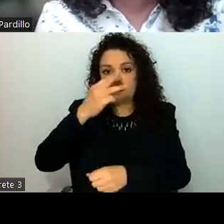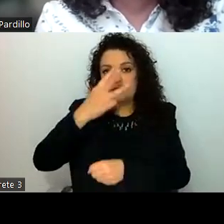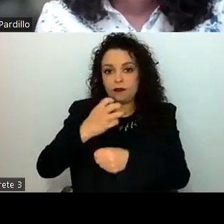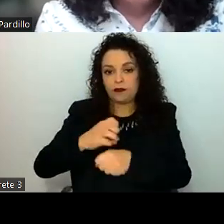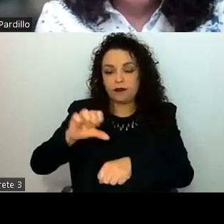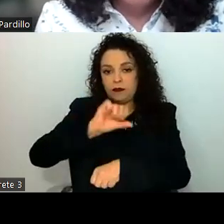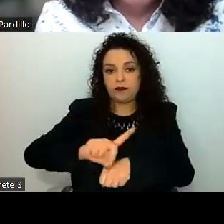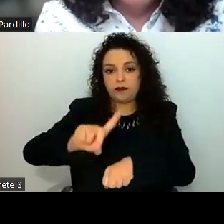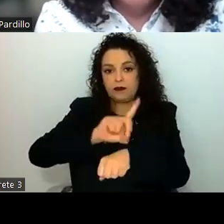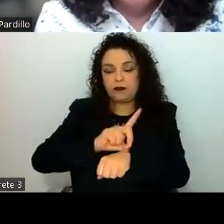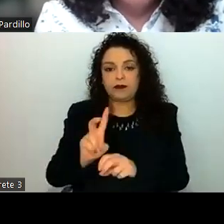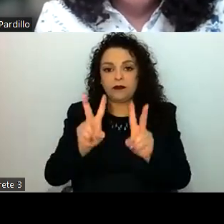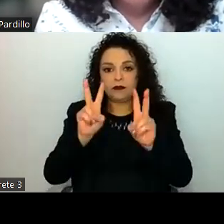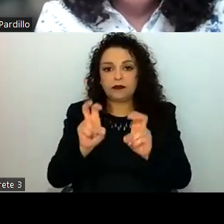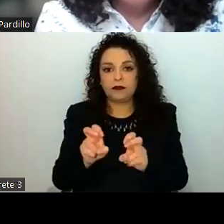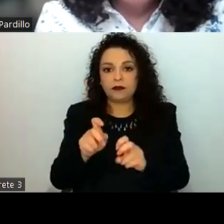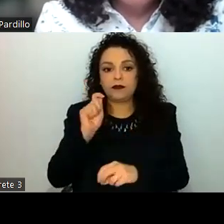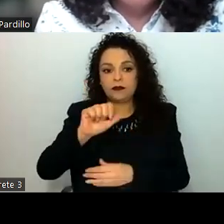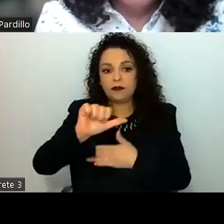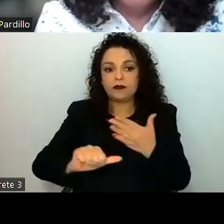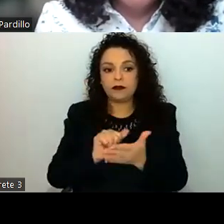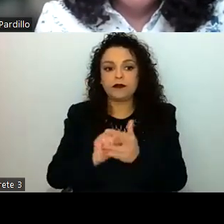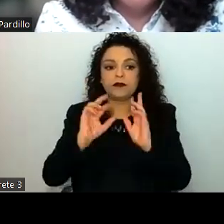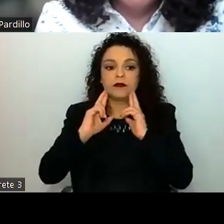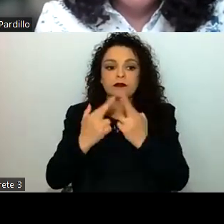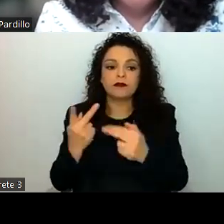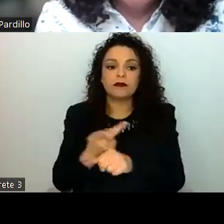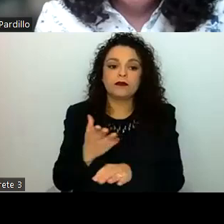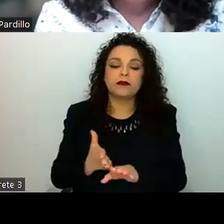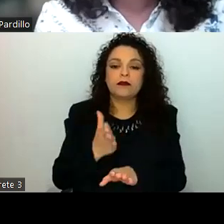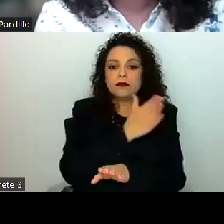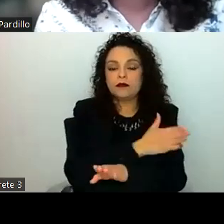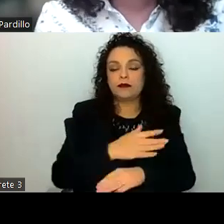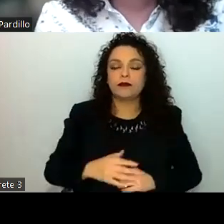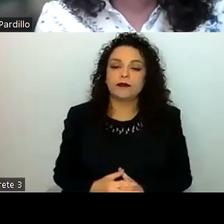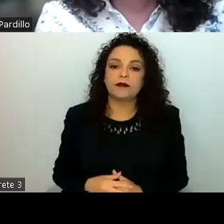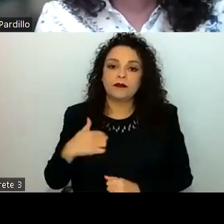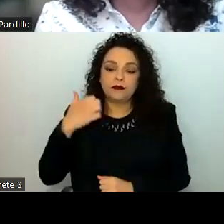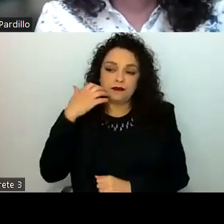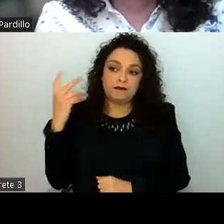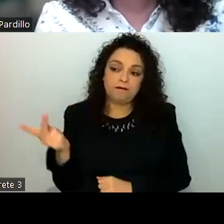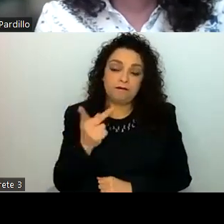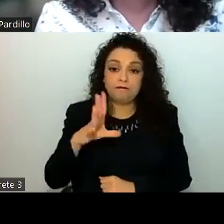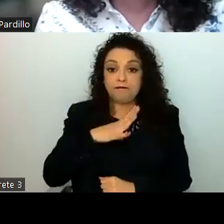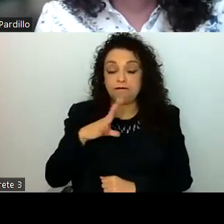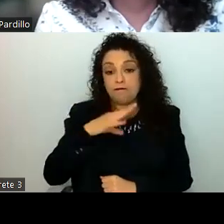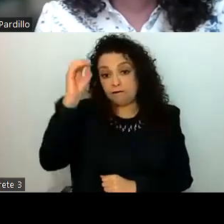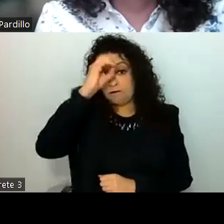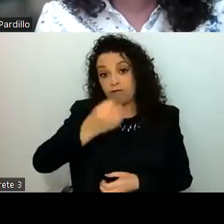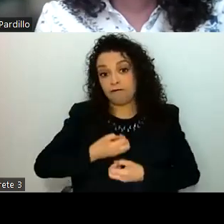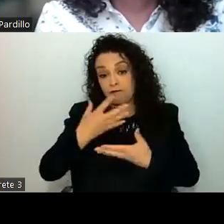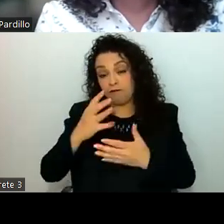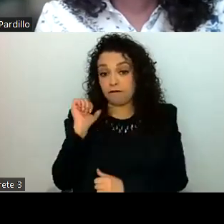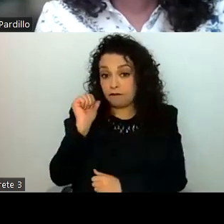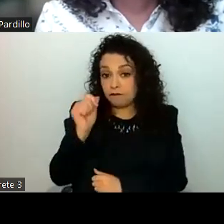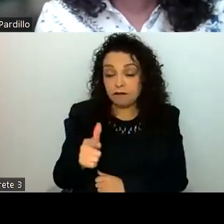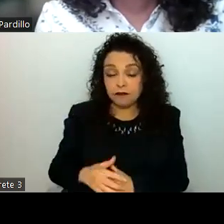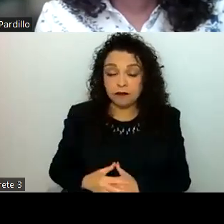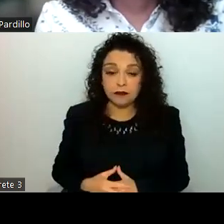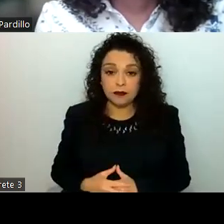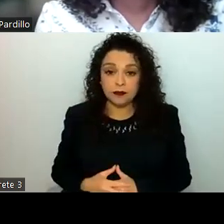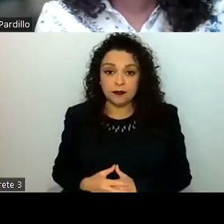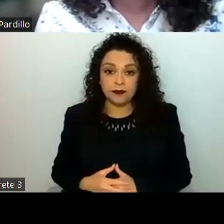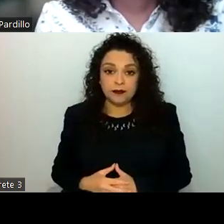día referente al acta de la sesión anterior. Y pregunto, ¿existe algún comentario de diputadas